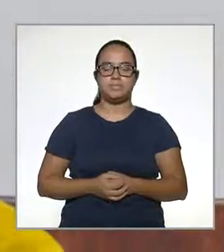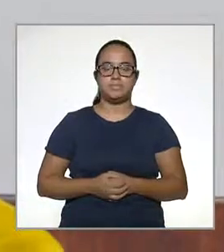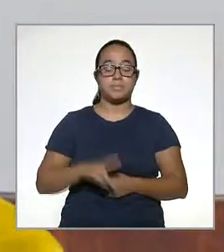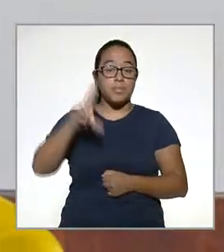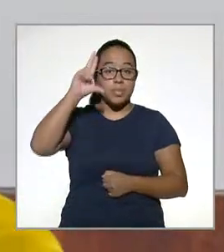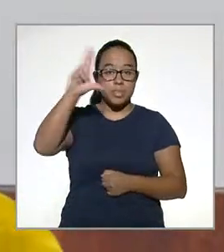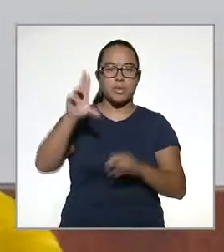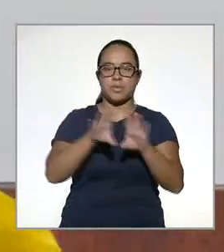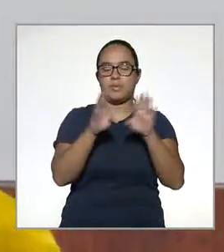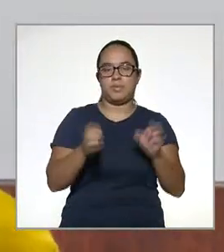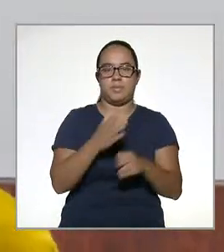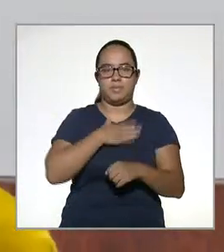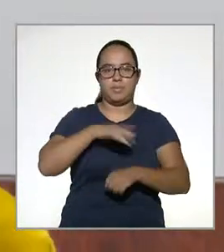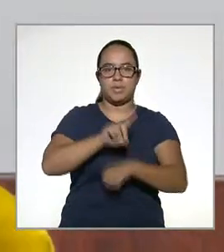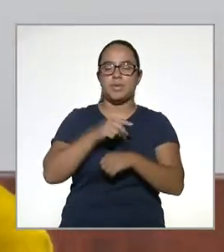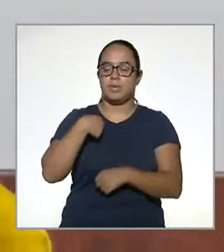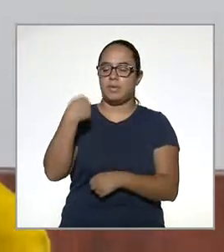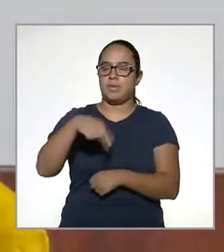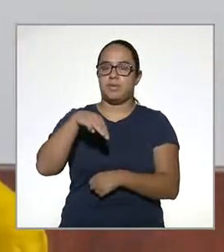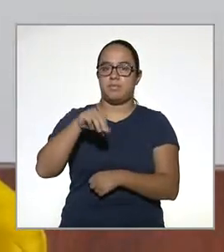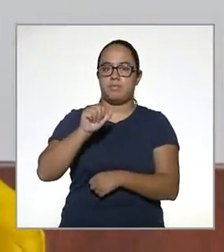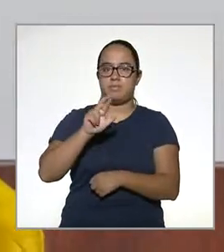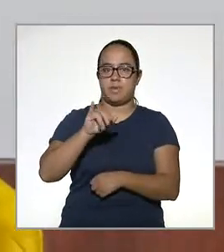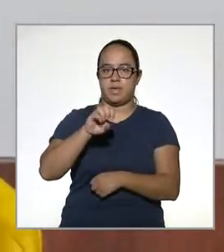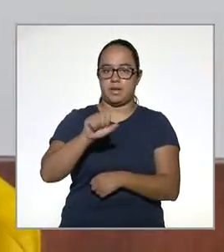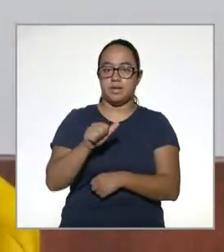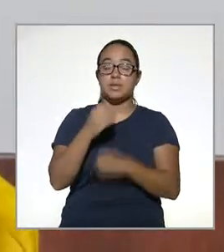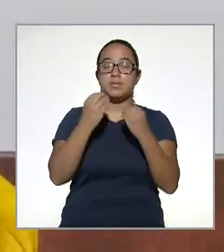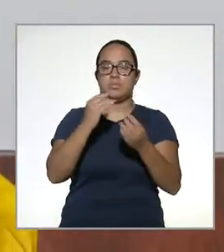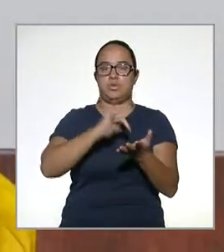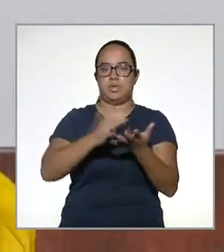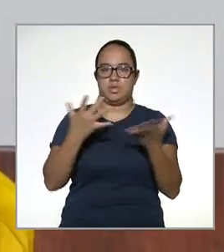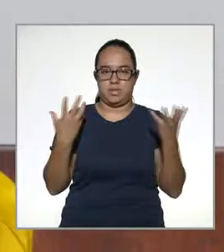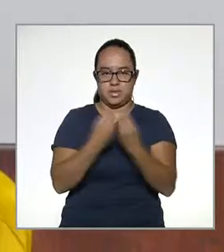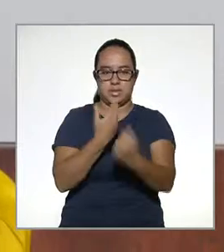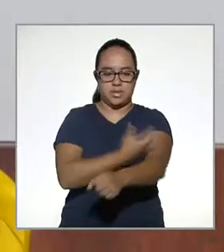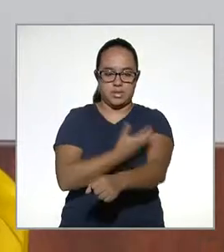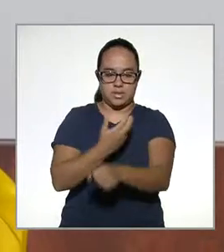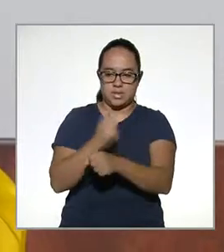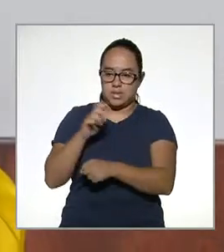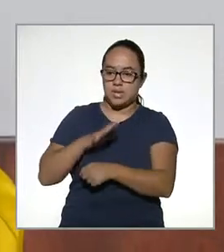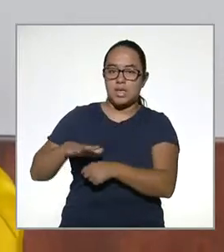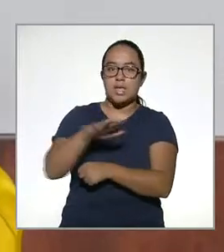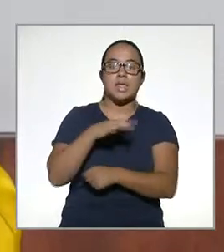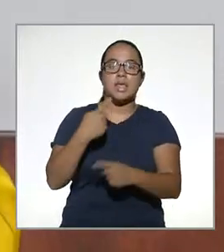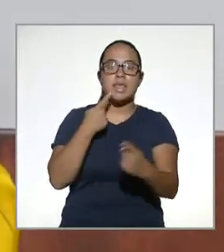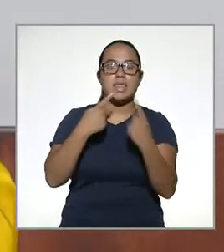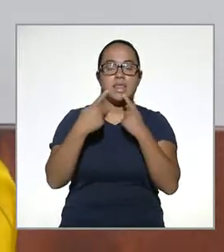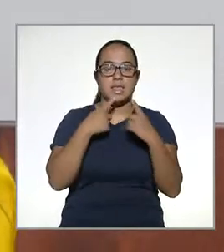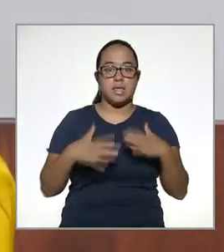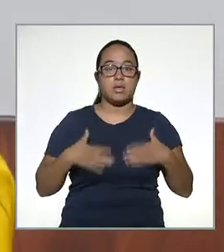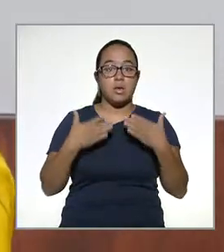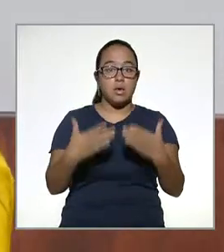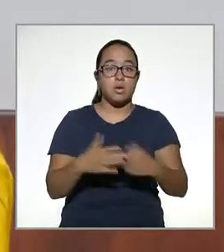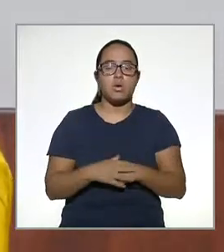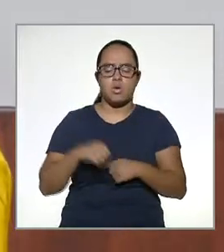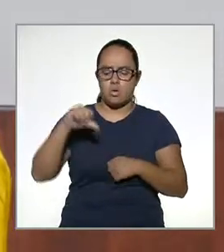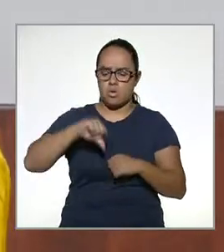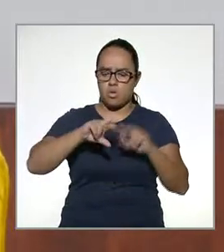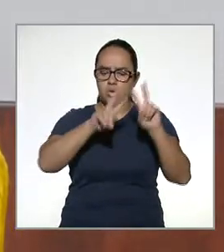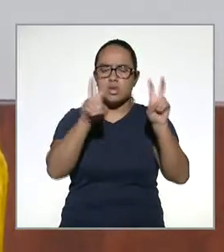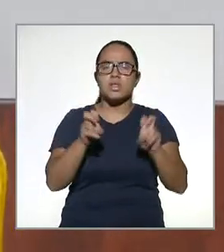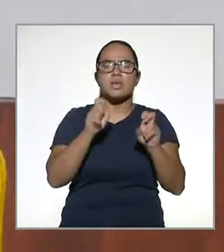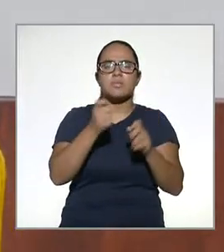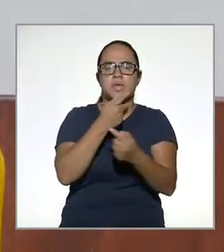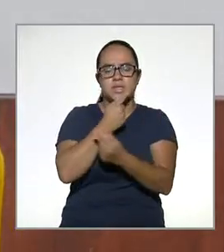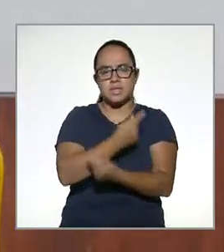Hola, ¿qué tal? Muy buenos días. Yo soy Marisa Escribano. Muchas gracias por acompañarnos en este espacio de Diálogos en Confianza, hoy con el tema de niñas